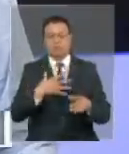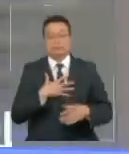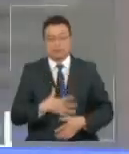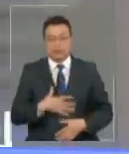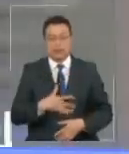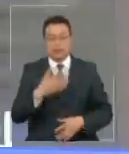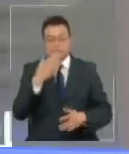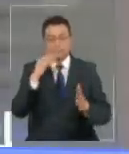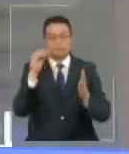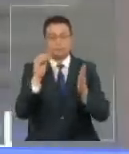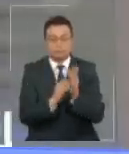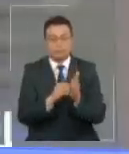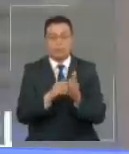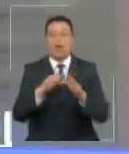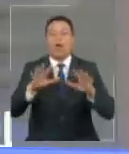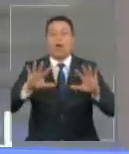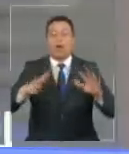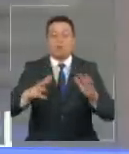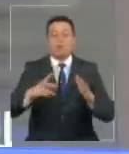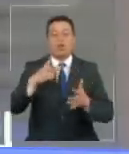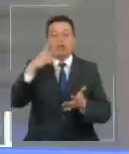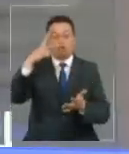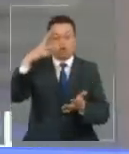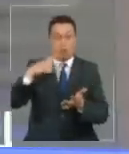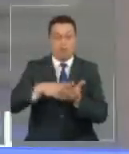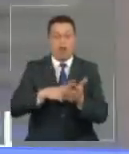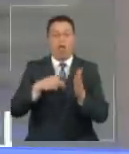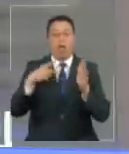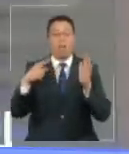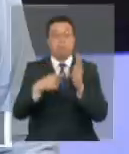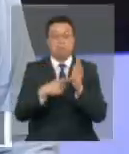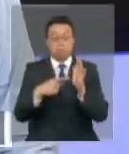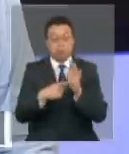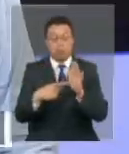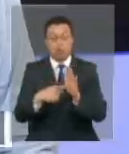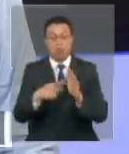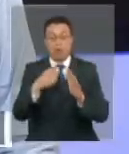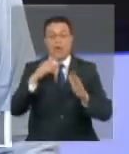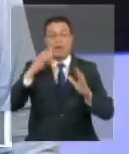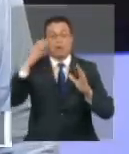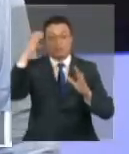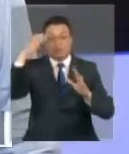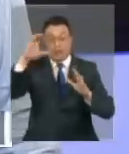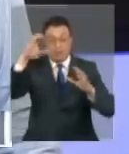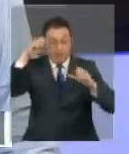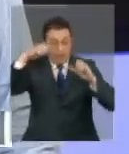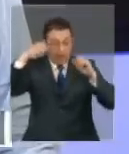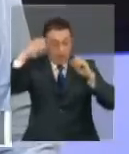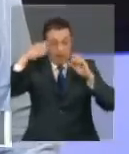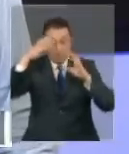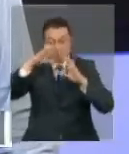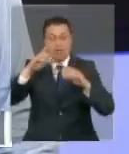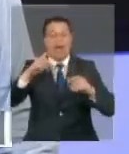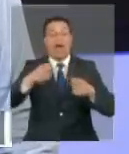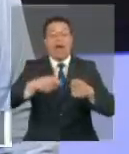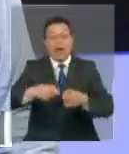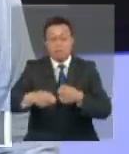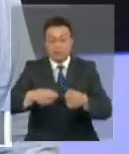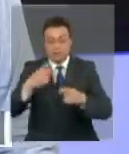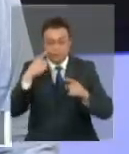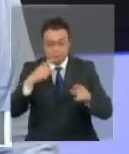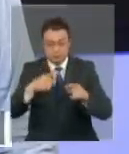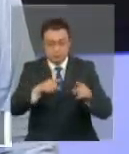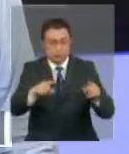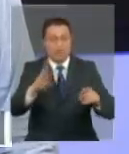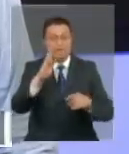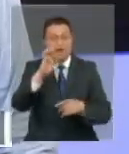pretendemos instalar al menos 2.000 puntos con cámaras de televigilancia. Vamos a llegar a todos los almacenes, a todos los